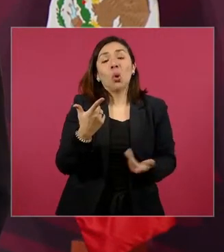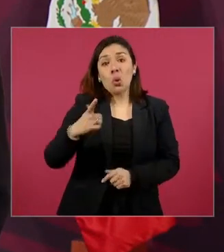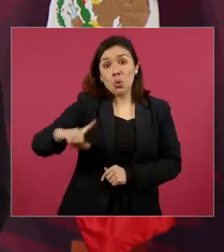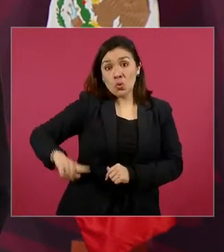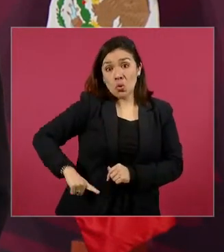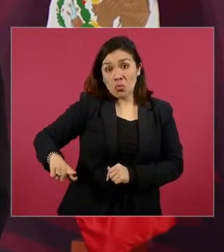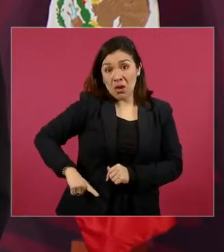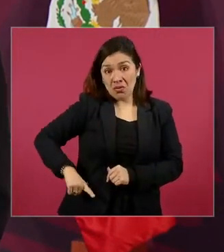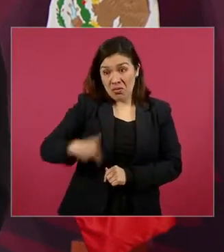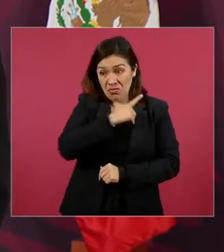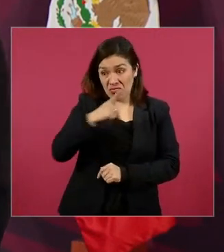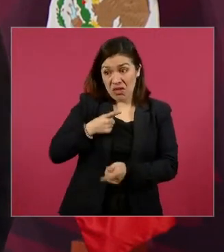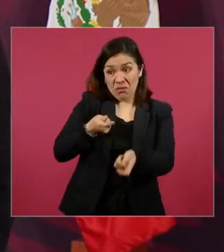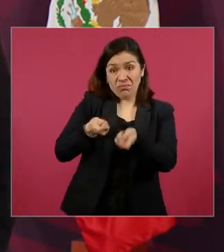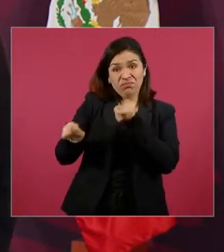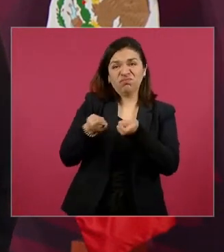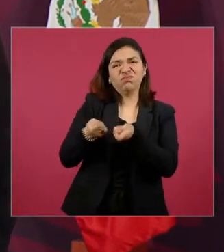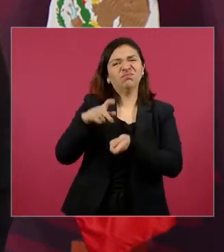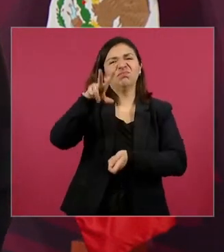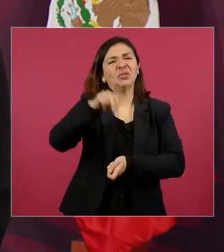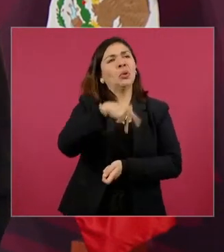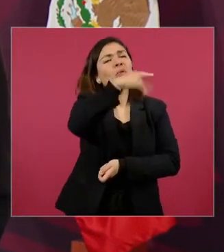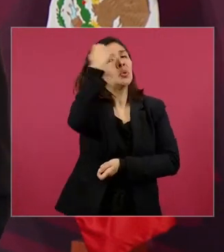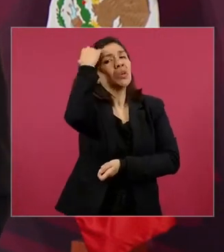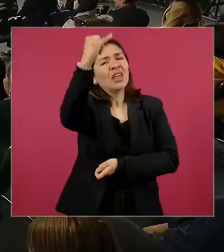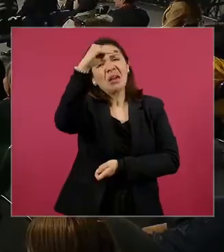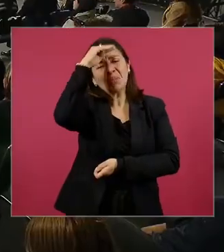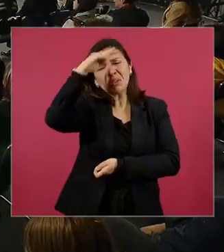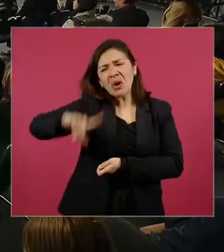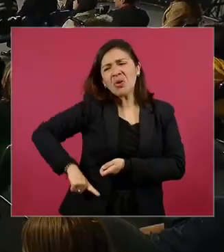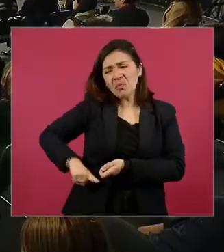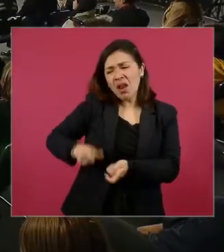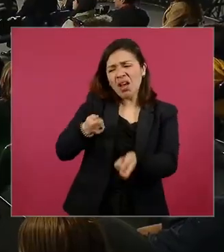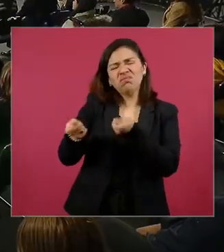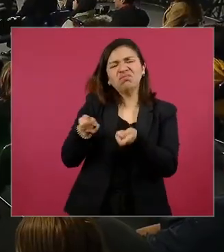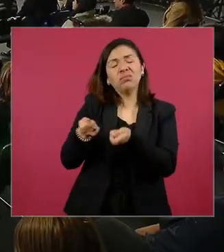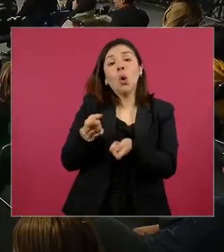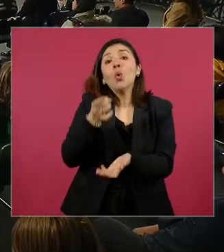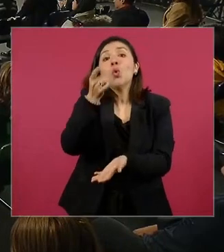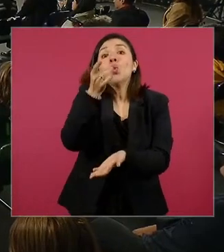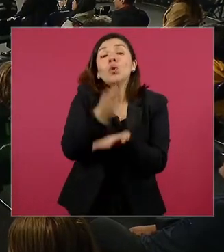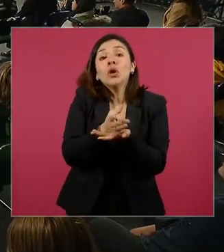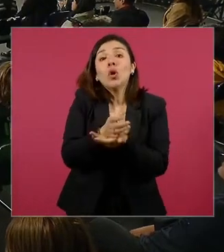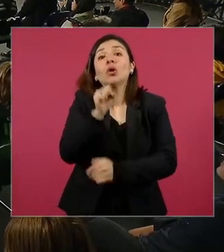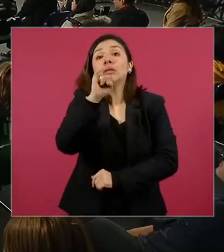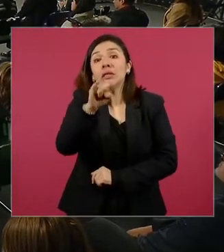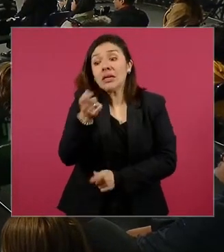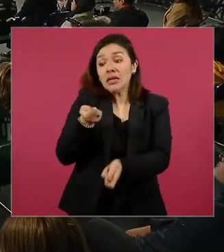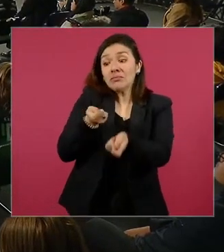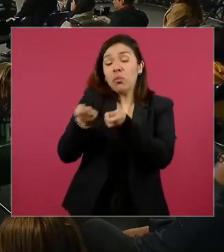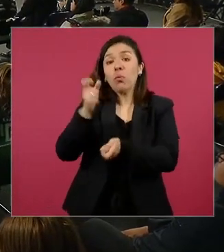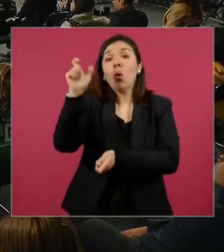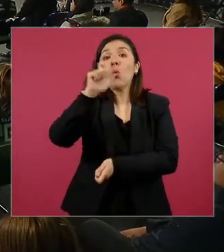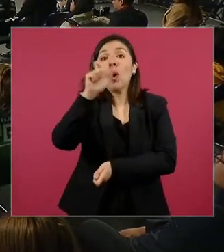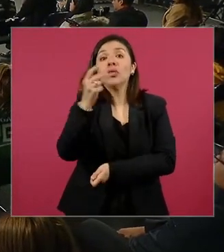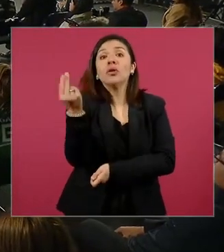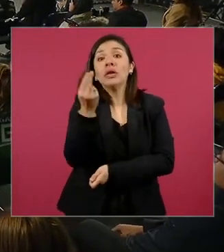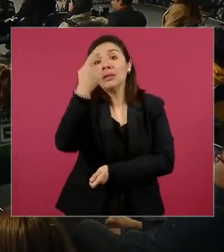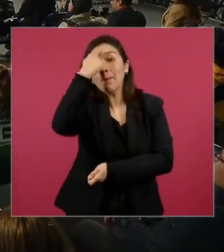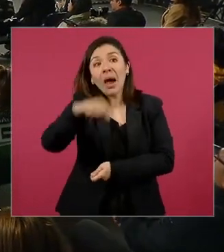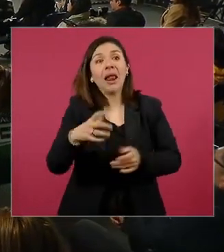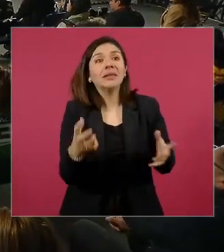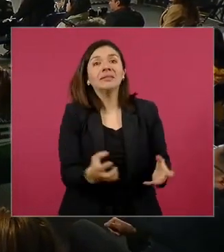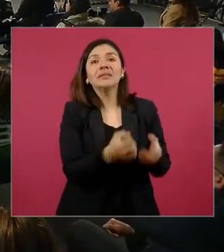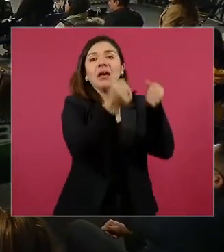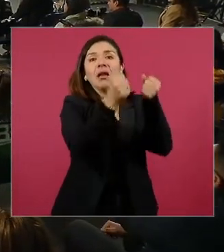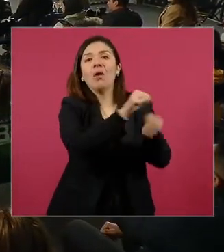de existir, o solo existir cuando se le necesitara para